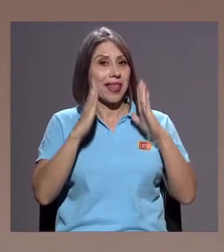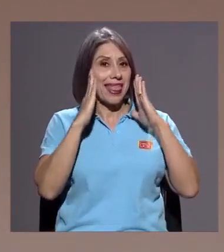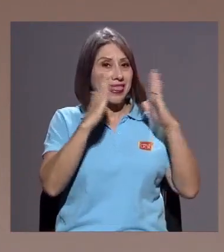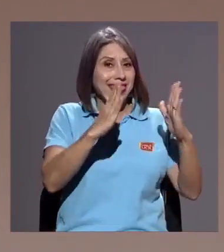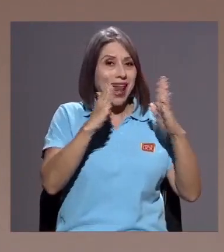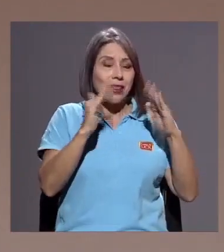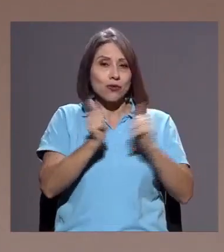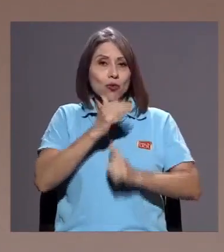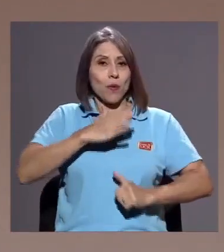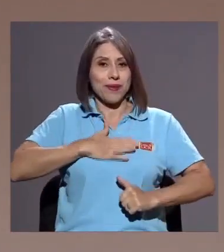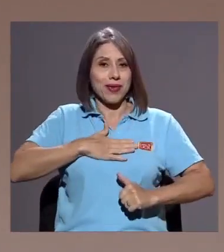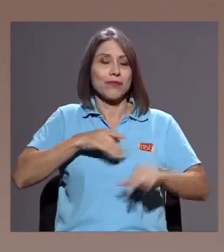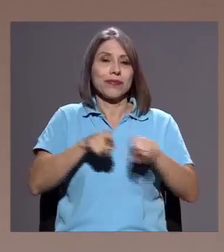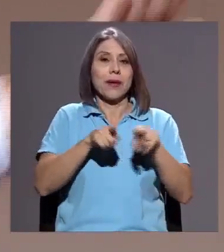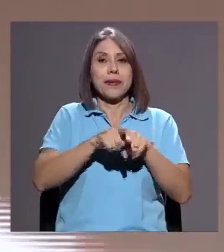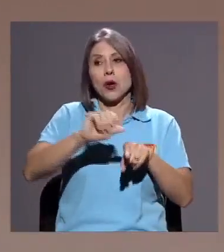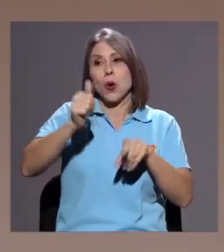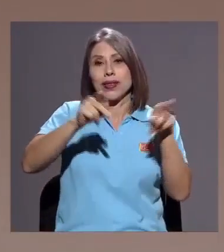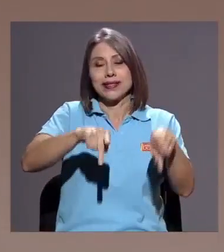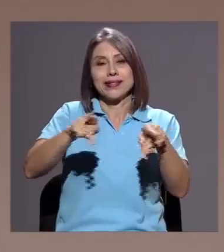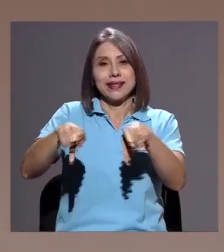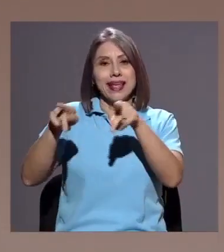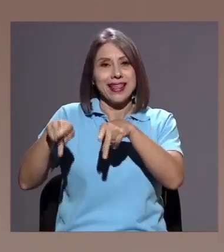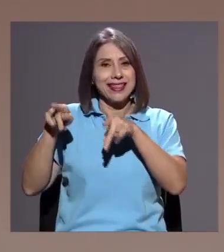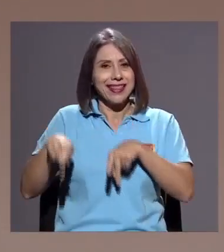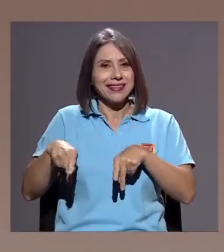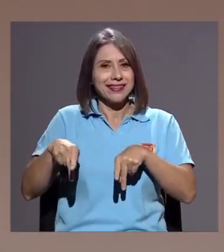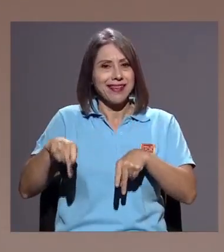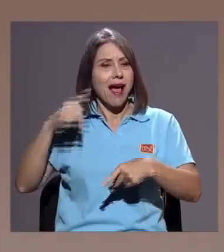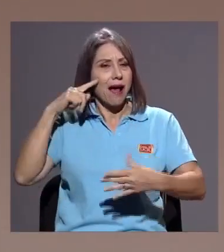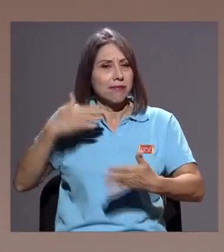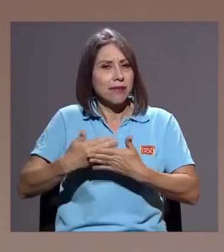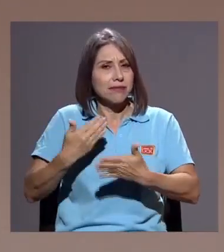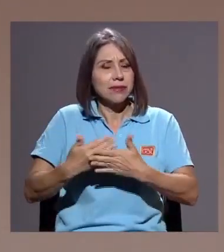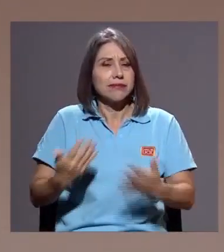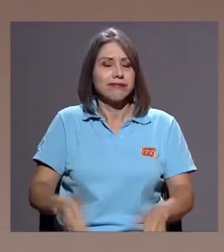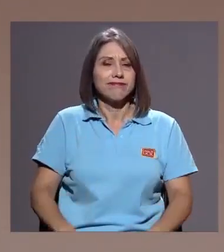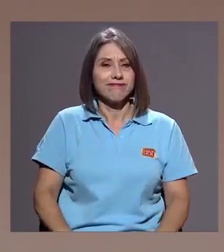particular, pero con un montón de otras gentes, testifica eso.